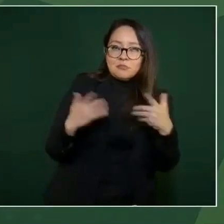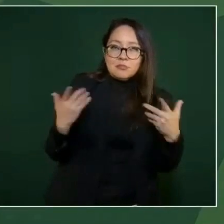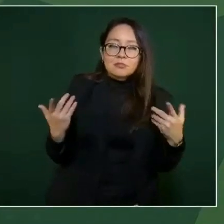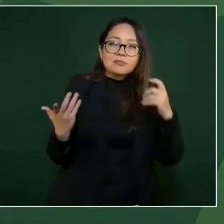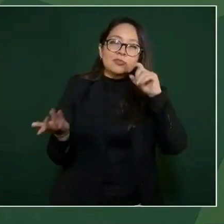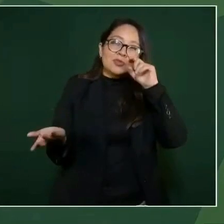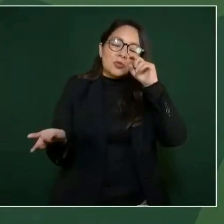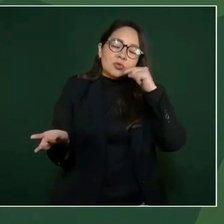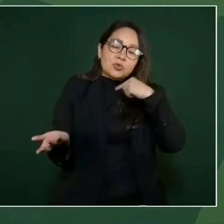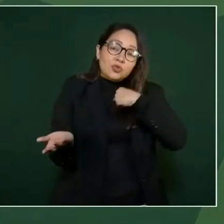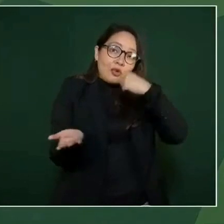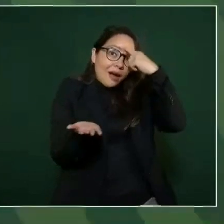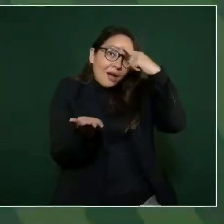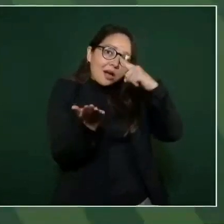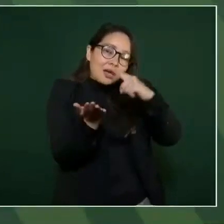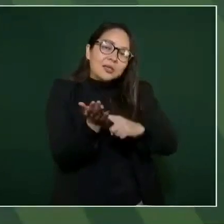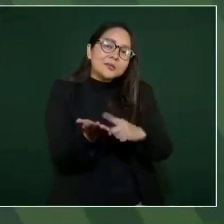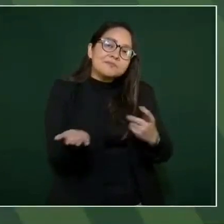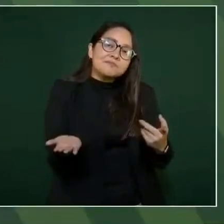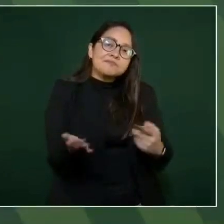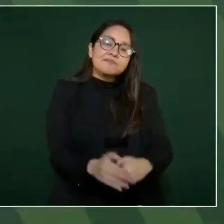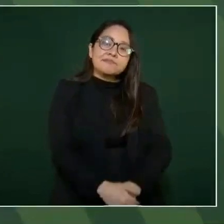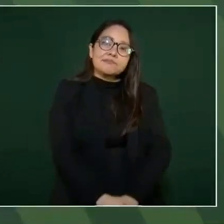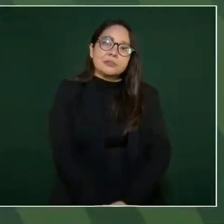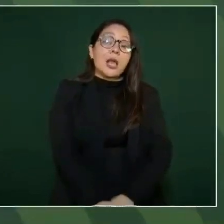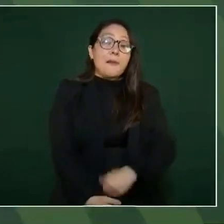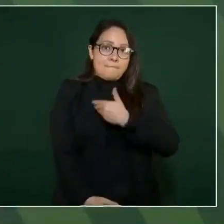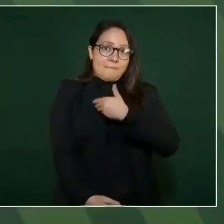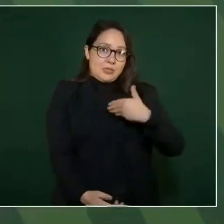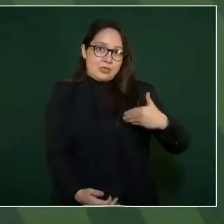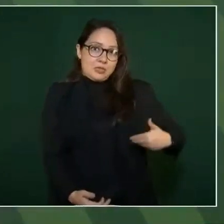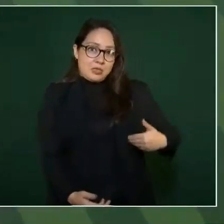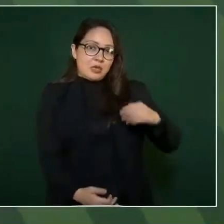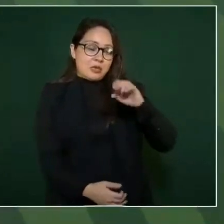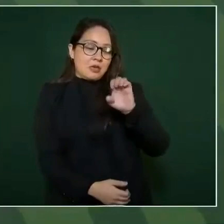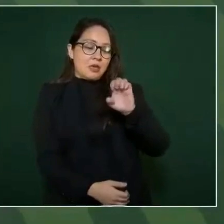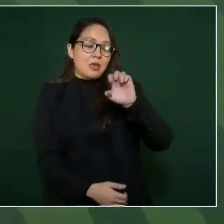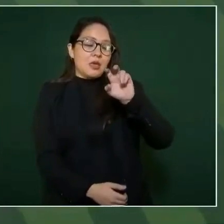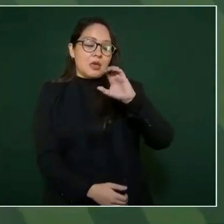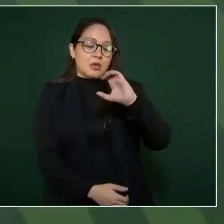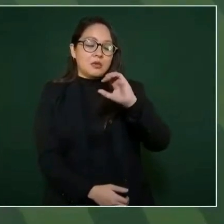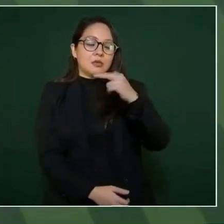Entonces yo creo que el presidente Echeverría,